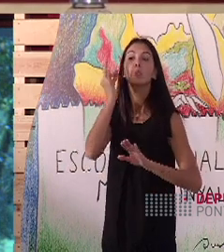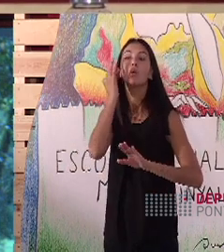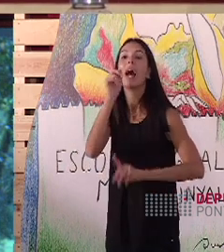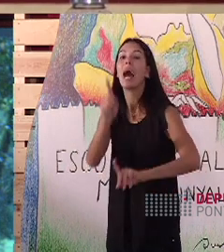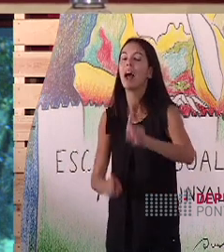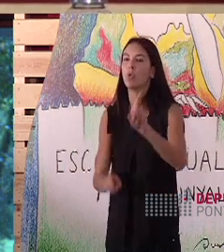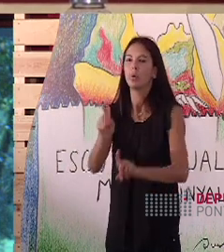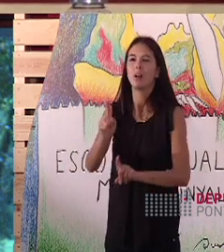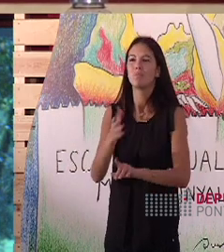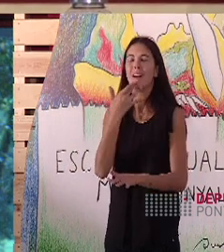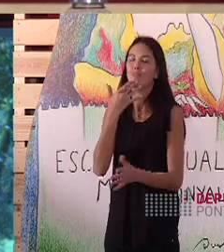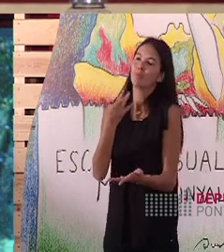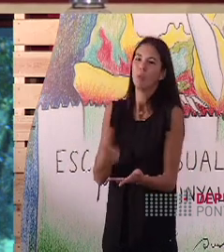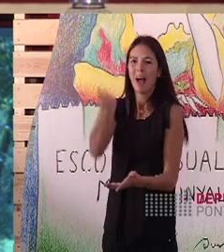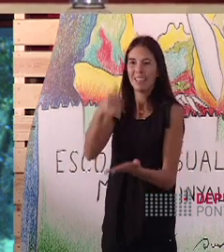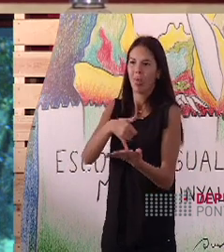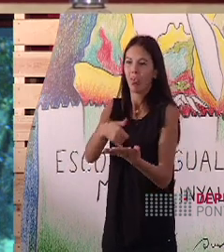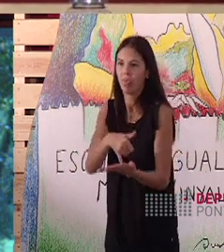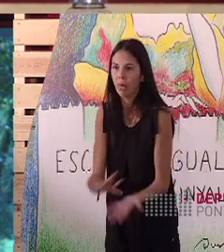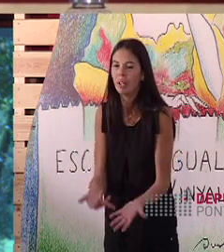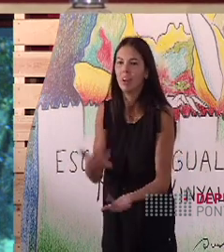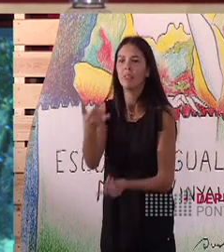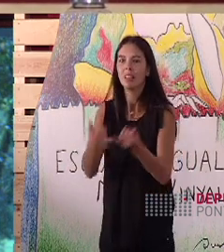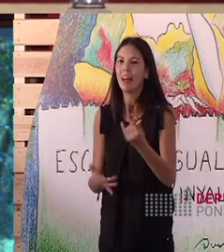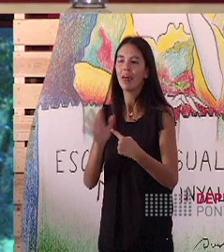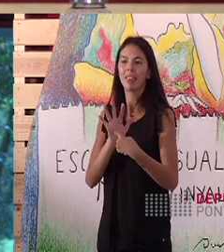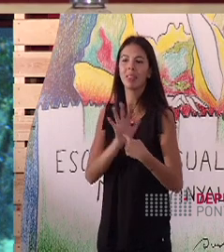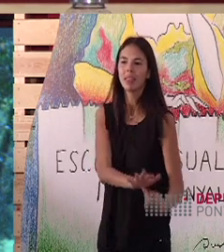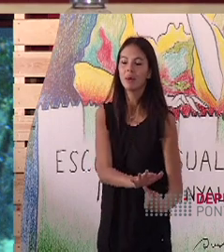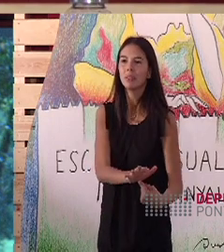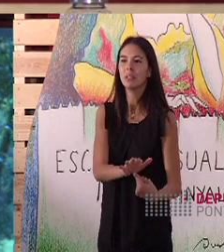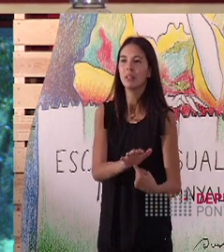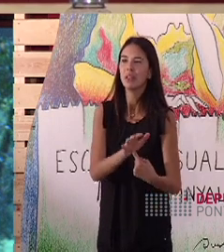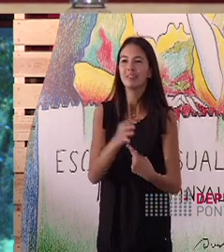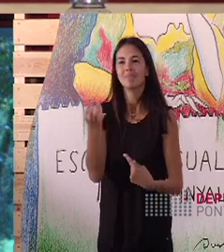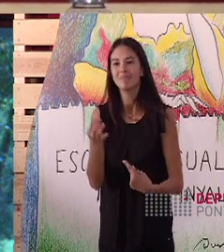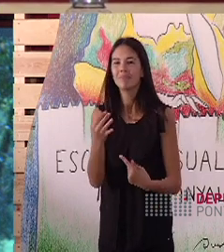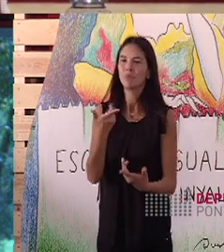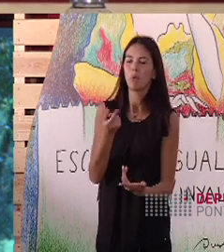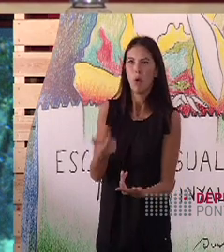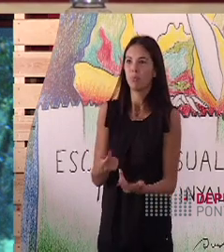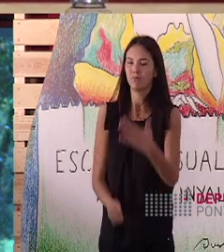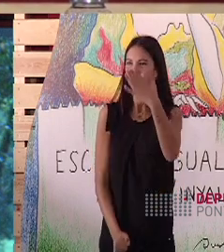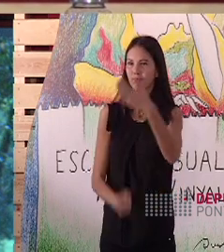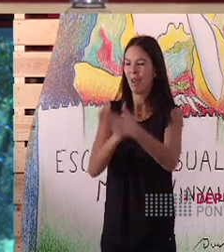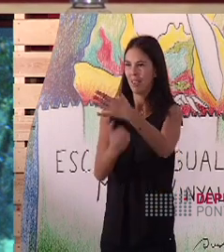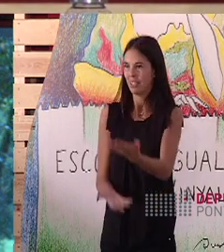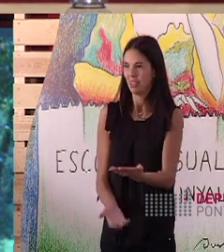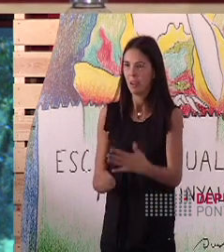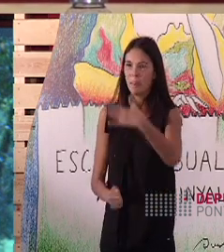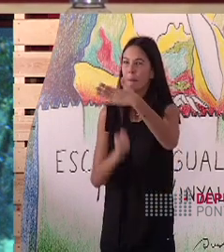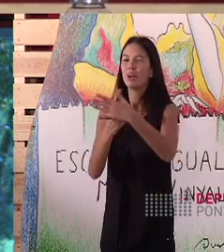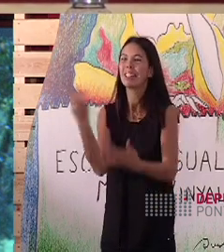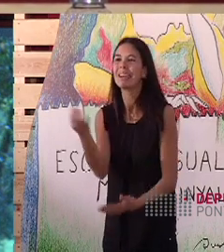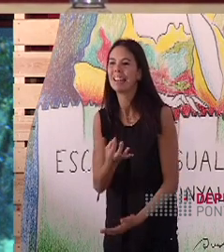mulleres, as máis vulnerables, no que a discriminación ten un tope todavía máis alto, que